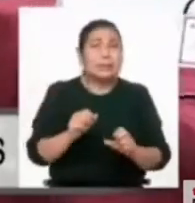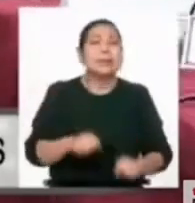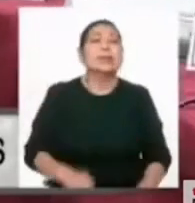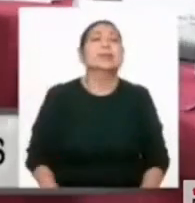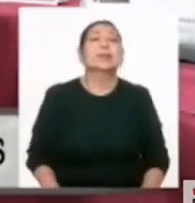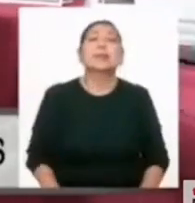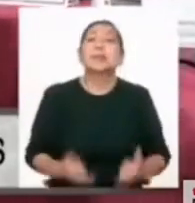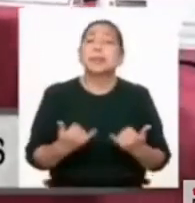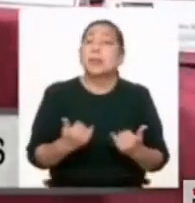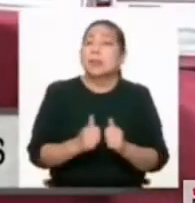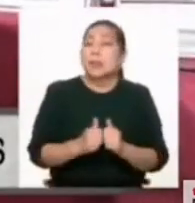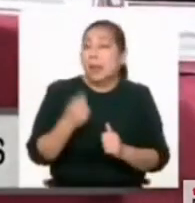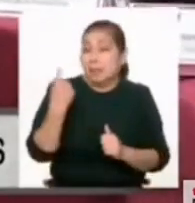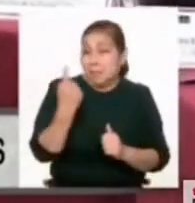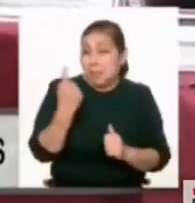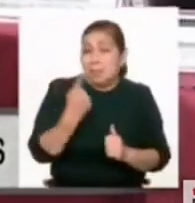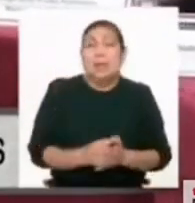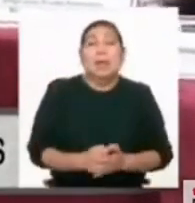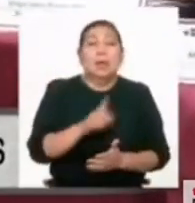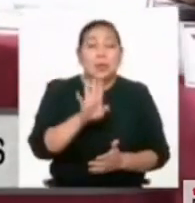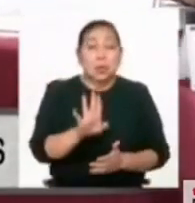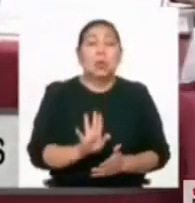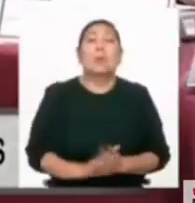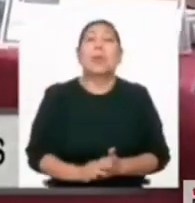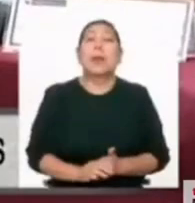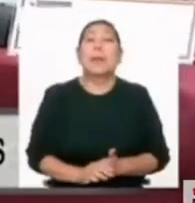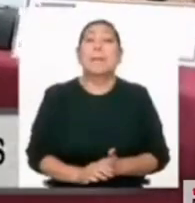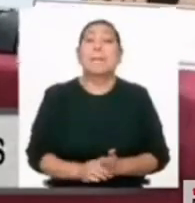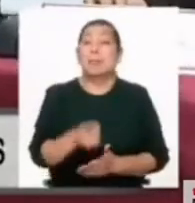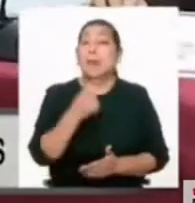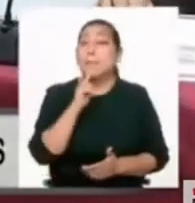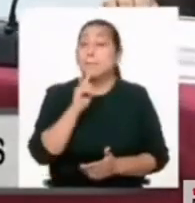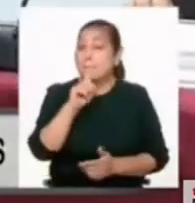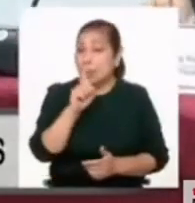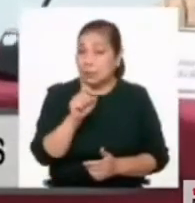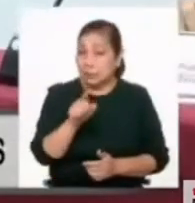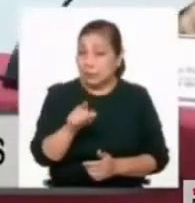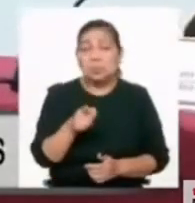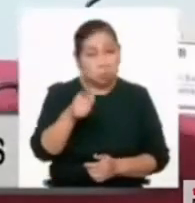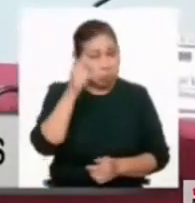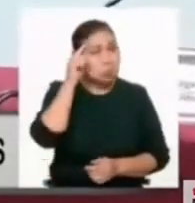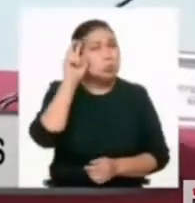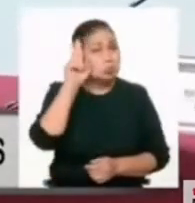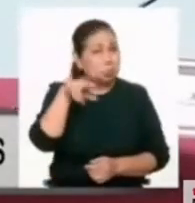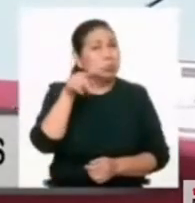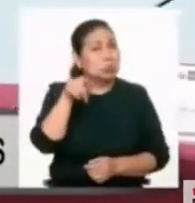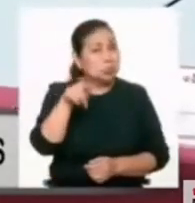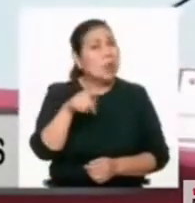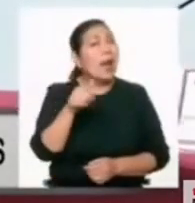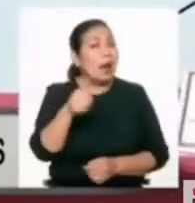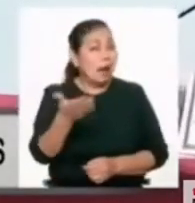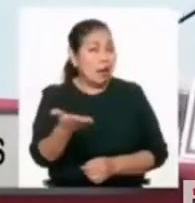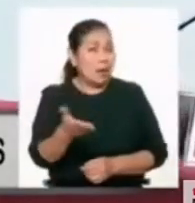Sí, esto con relación a la primera parte de su alocución, ¿no? Tiene usted razón.